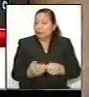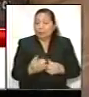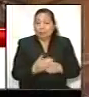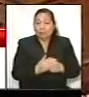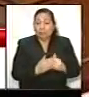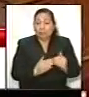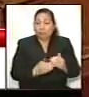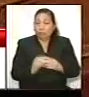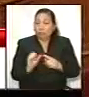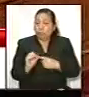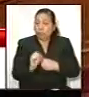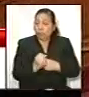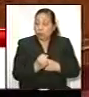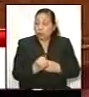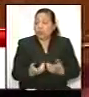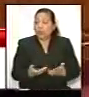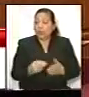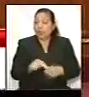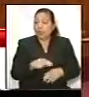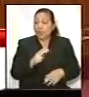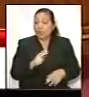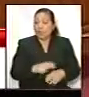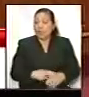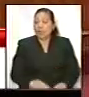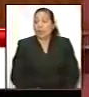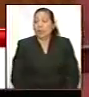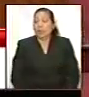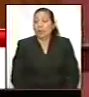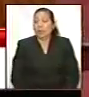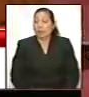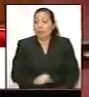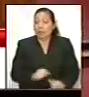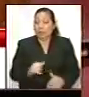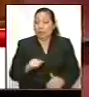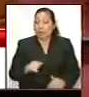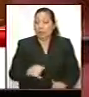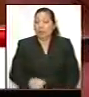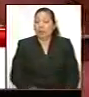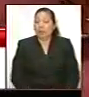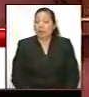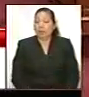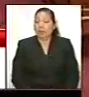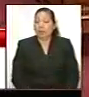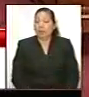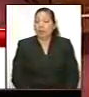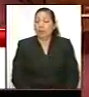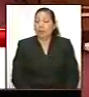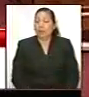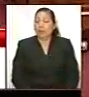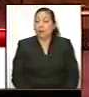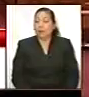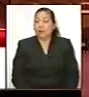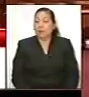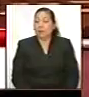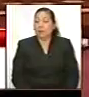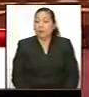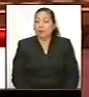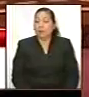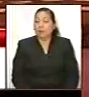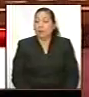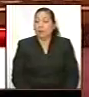infraestructura social básica, productiva y natural mediante núcleos ejecutores. Así que se